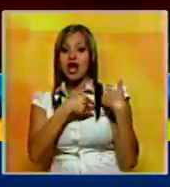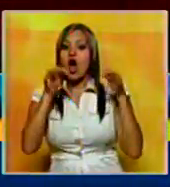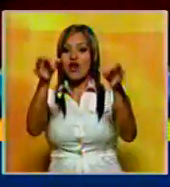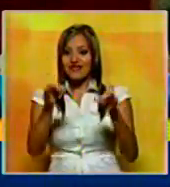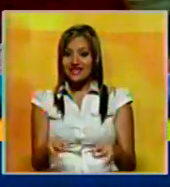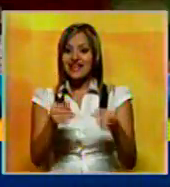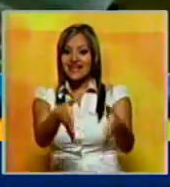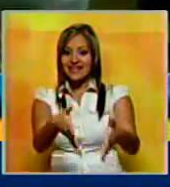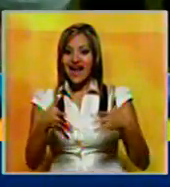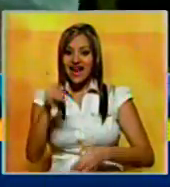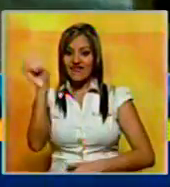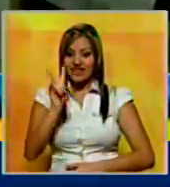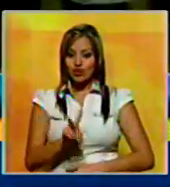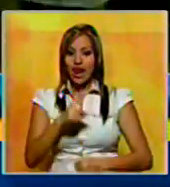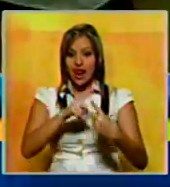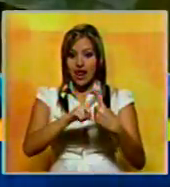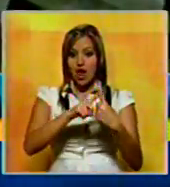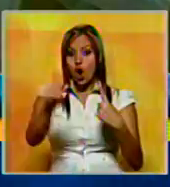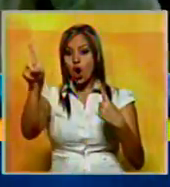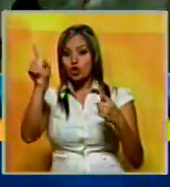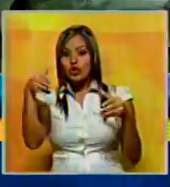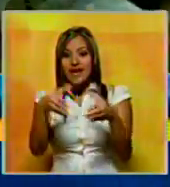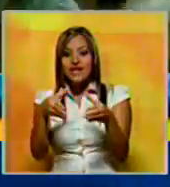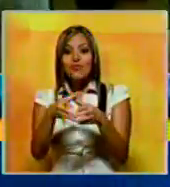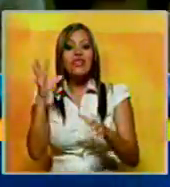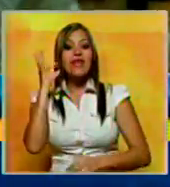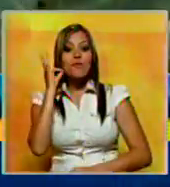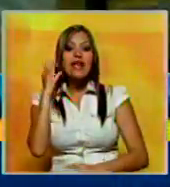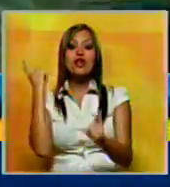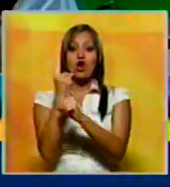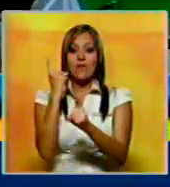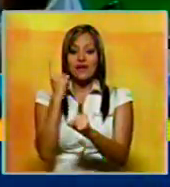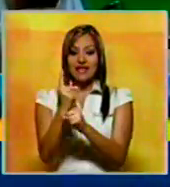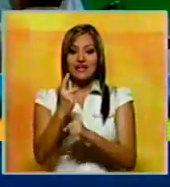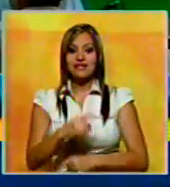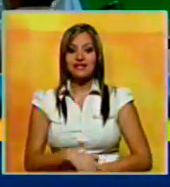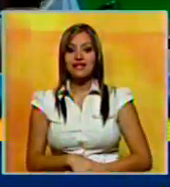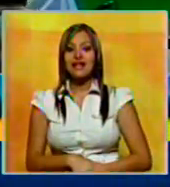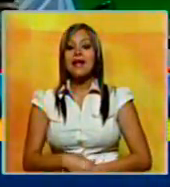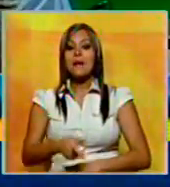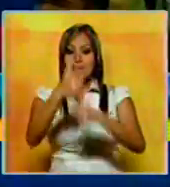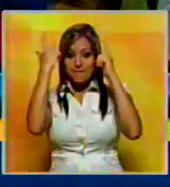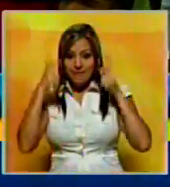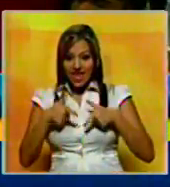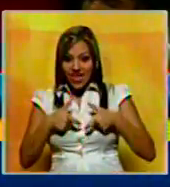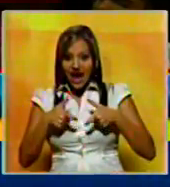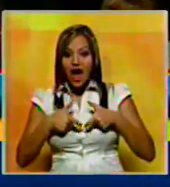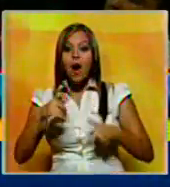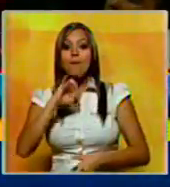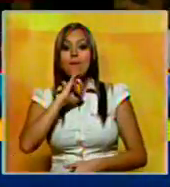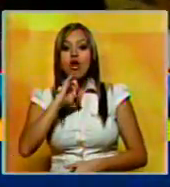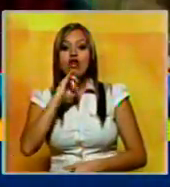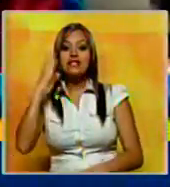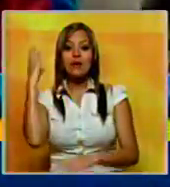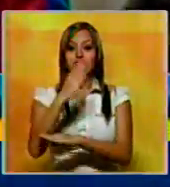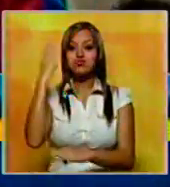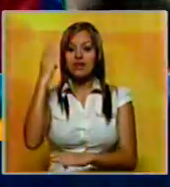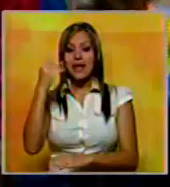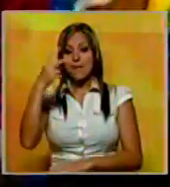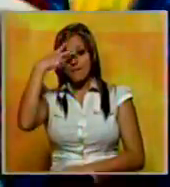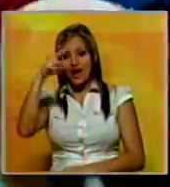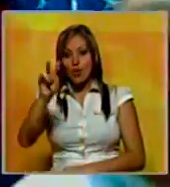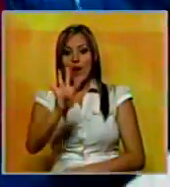Triunfo venezolano por su parte el equipo femenino venezolano de florete logró la medalla de bronce tras derrotar a la representación de México